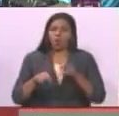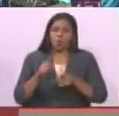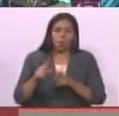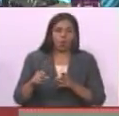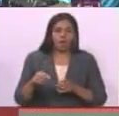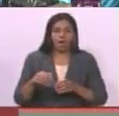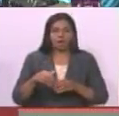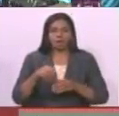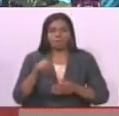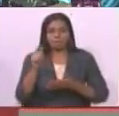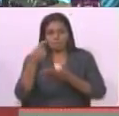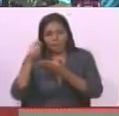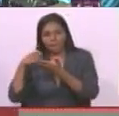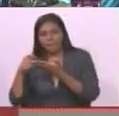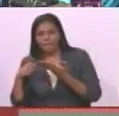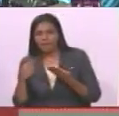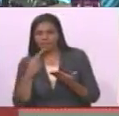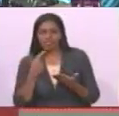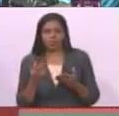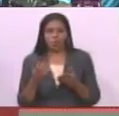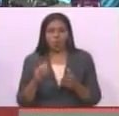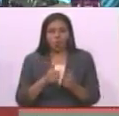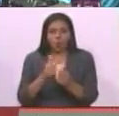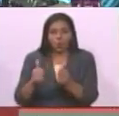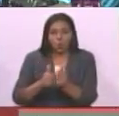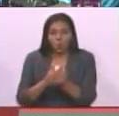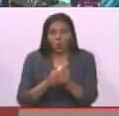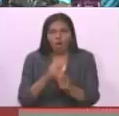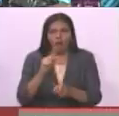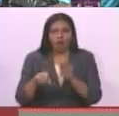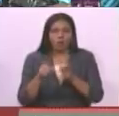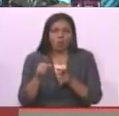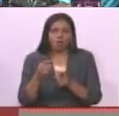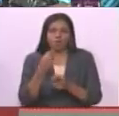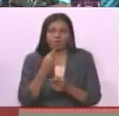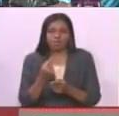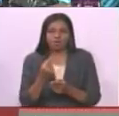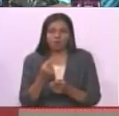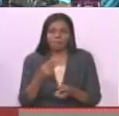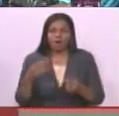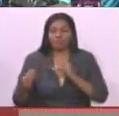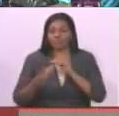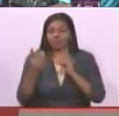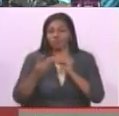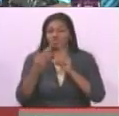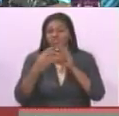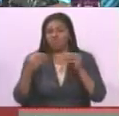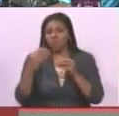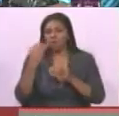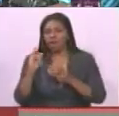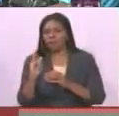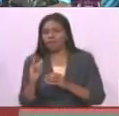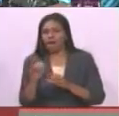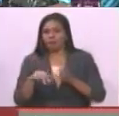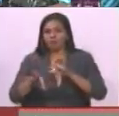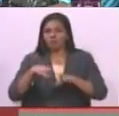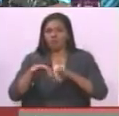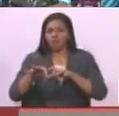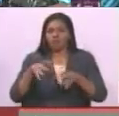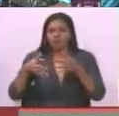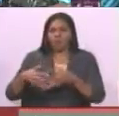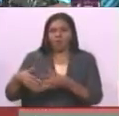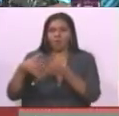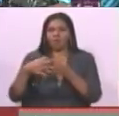eso, dijo el asistente, quien habló bajo condición de anonimato para discutir los comentarios extraoficiales de Pompeo. Pónganse a